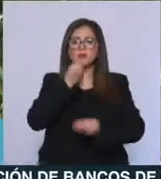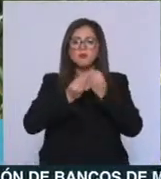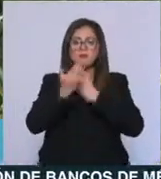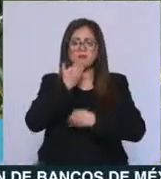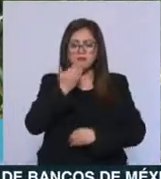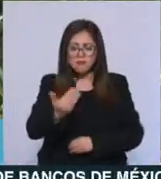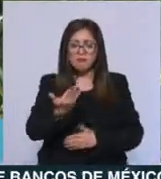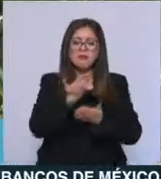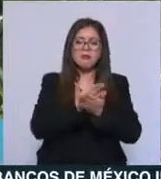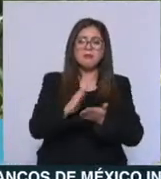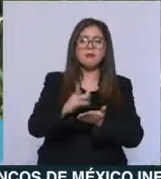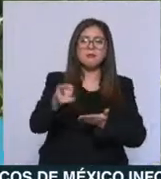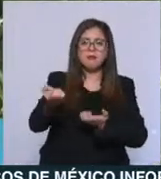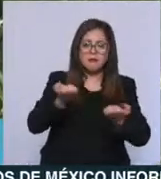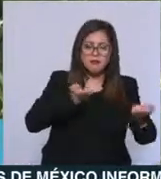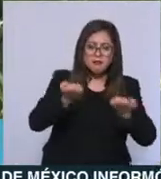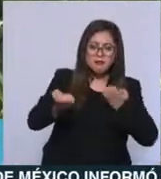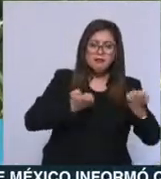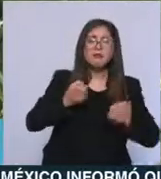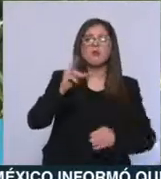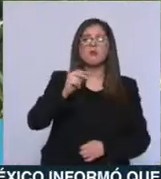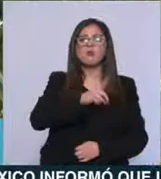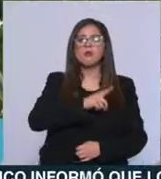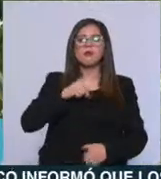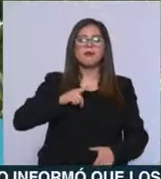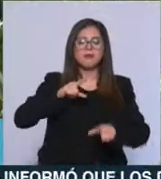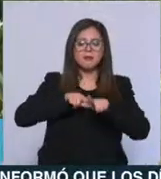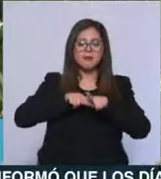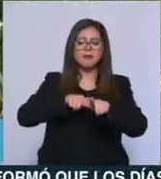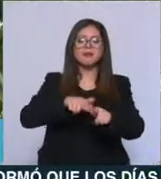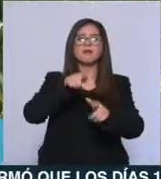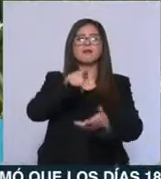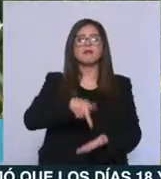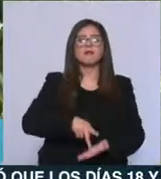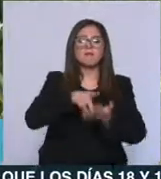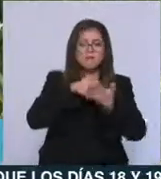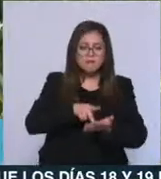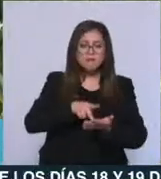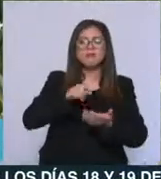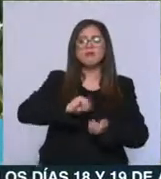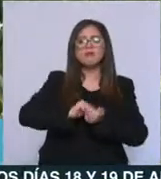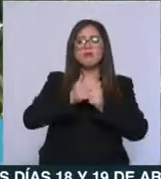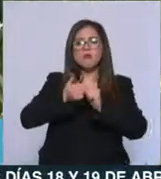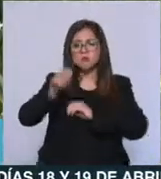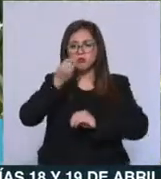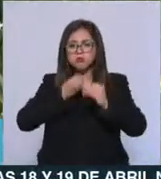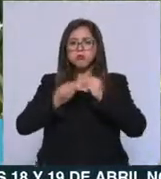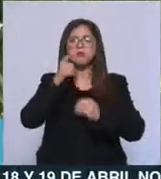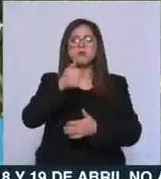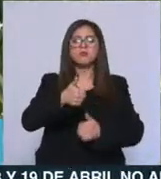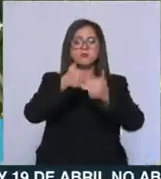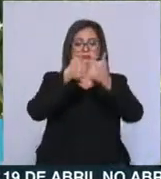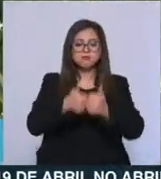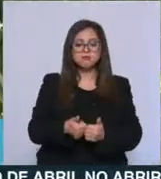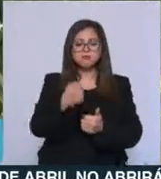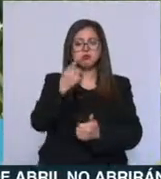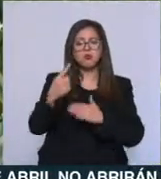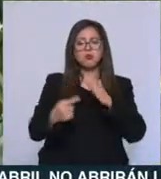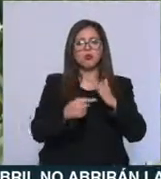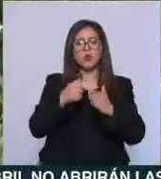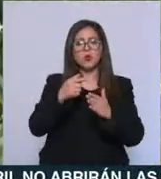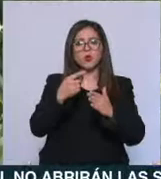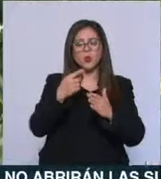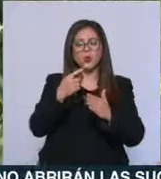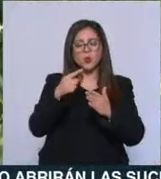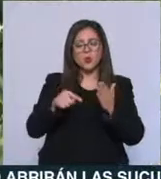ejercicio, es decir, entonces evitar el sobrepeso, la obesidad, el sedentarismo, evitar fumar, todo esto pues nos va a ayudar